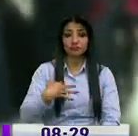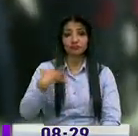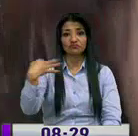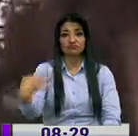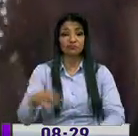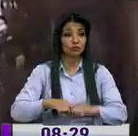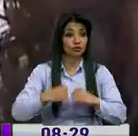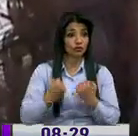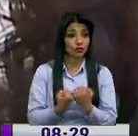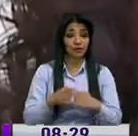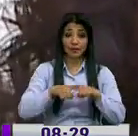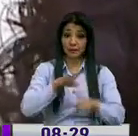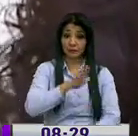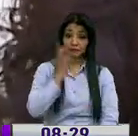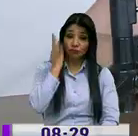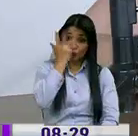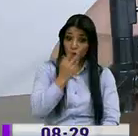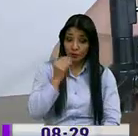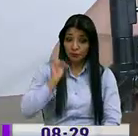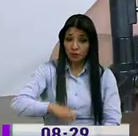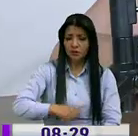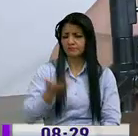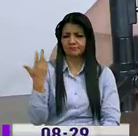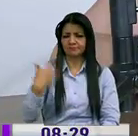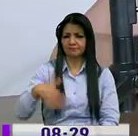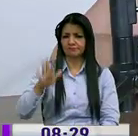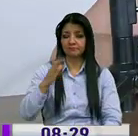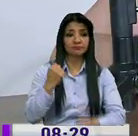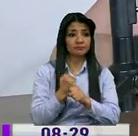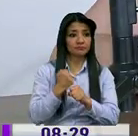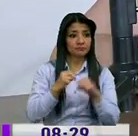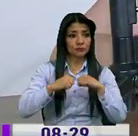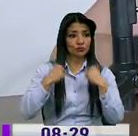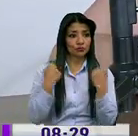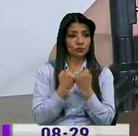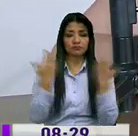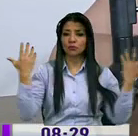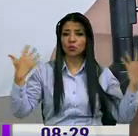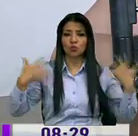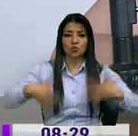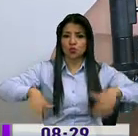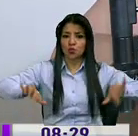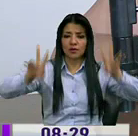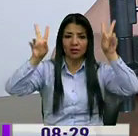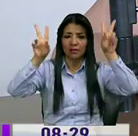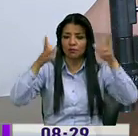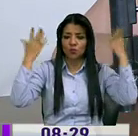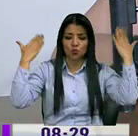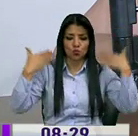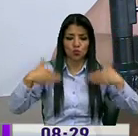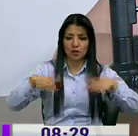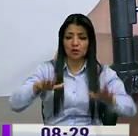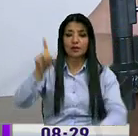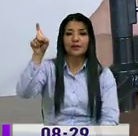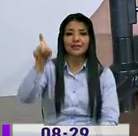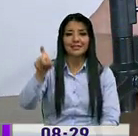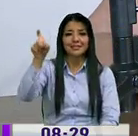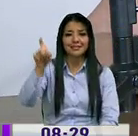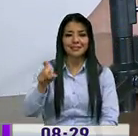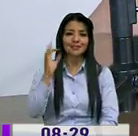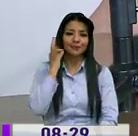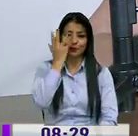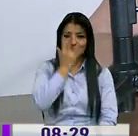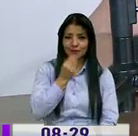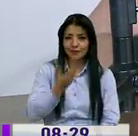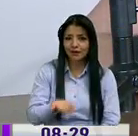no depende de la belleza. Podemos hacer trabajo social desde cualquier ámbito en el que estemos. No necesitamos ser